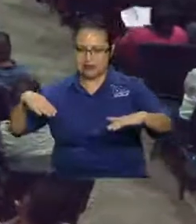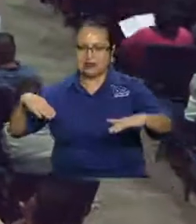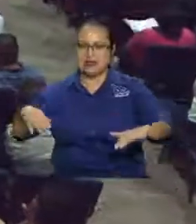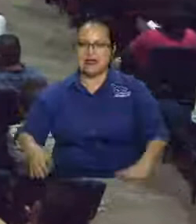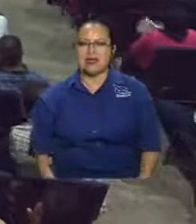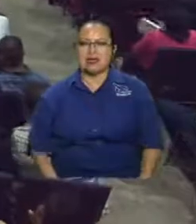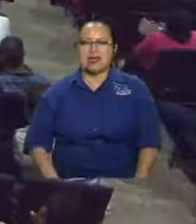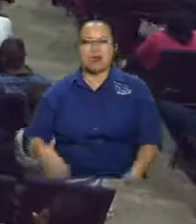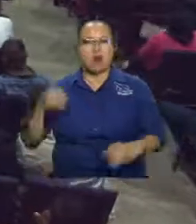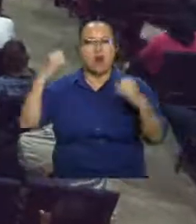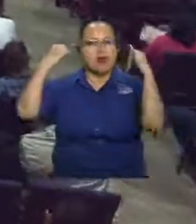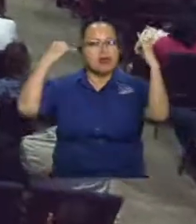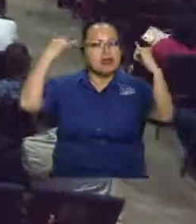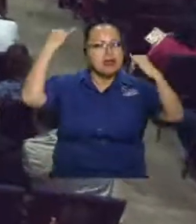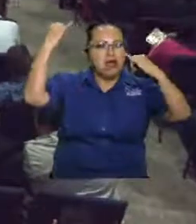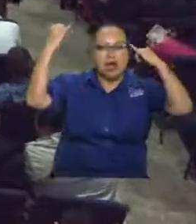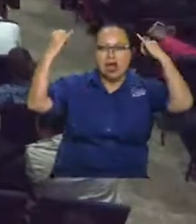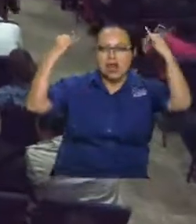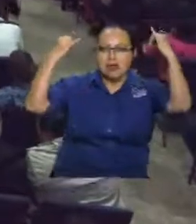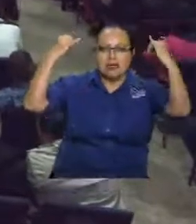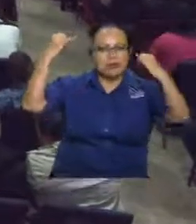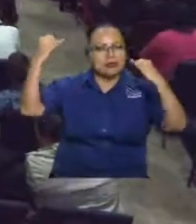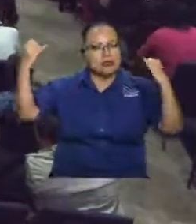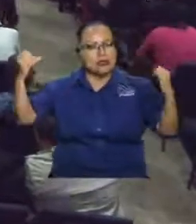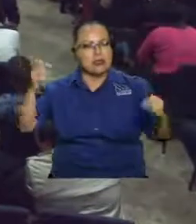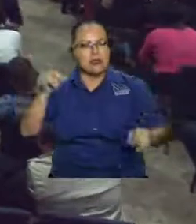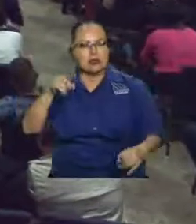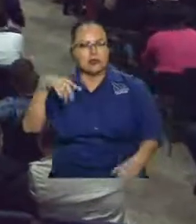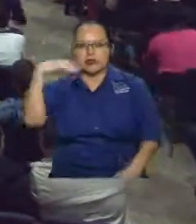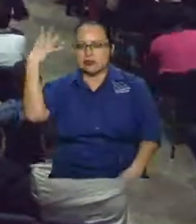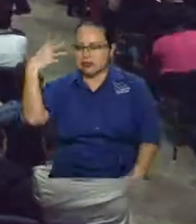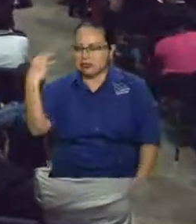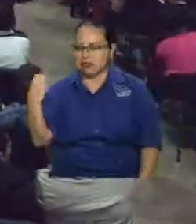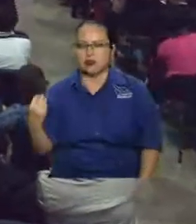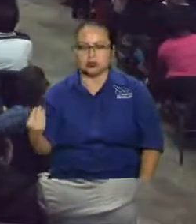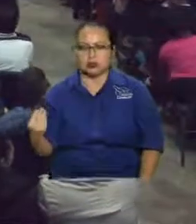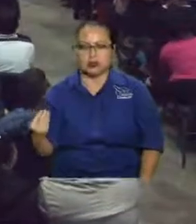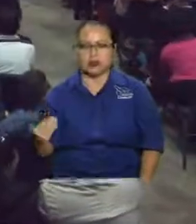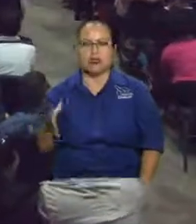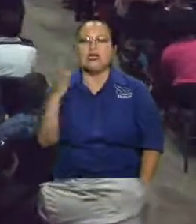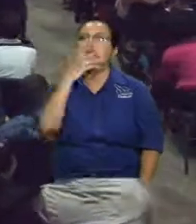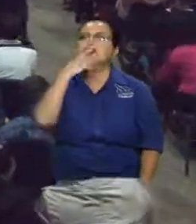lugar con una idea impregnada en tu espíritu.